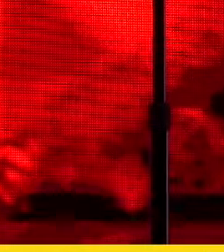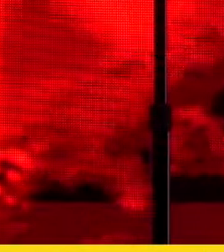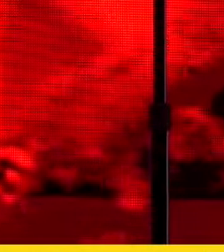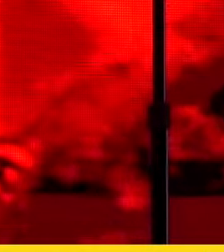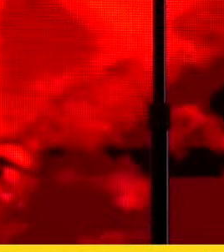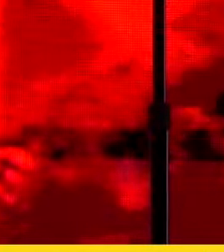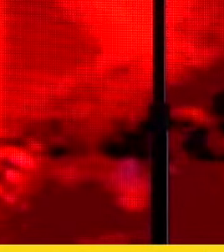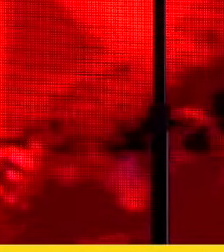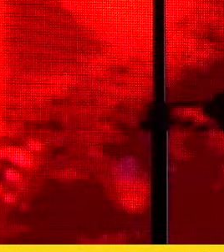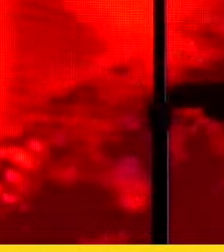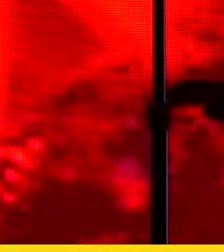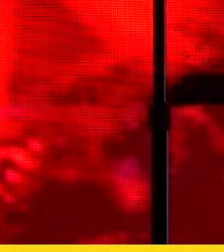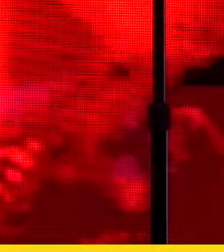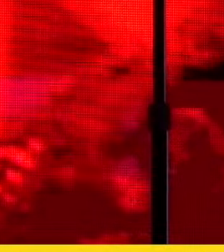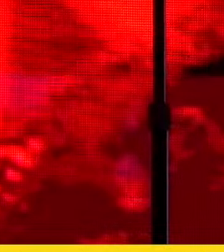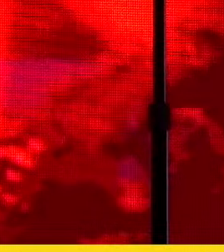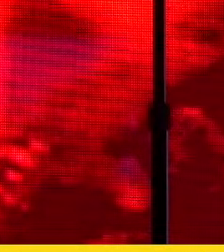Públicas Municipal.